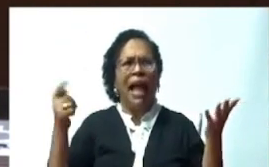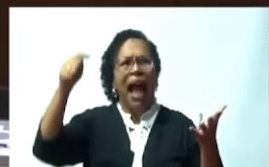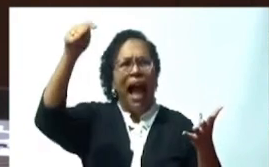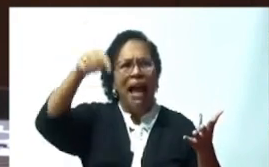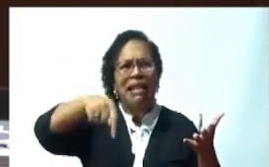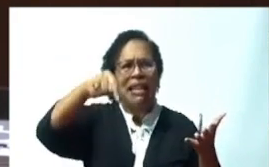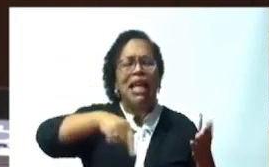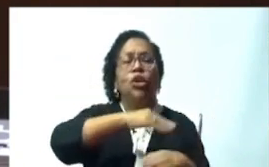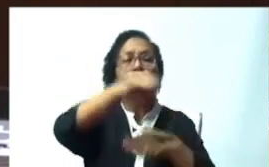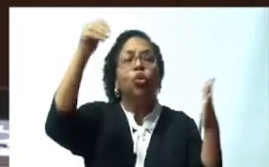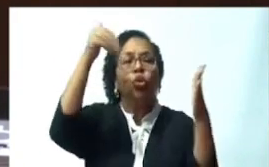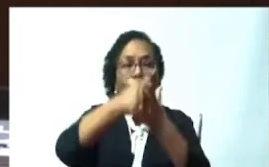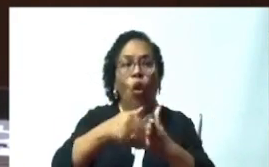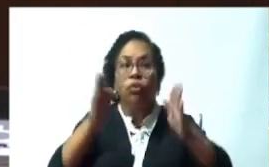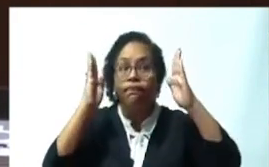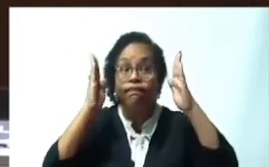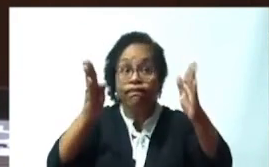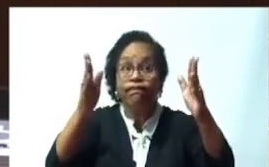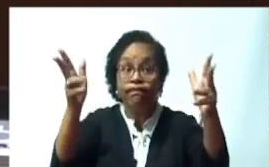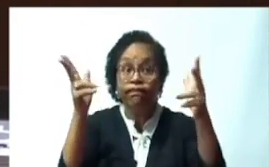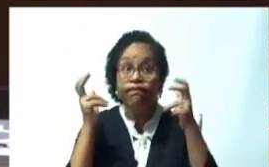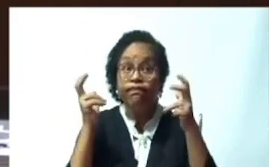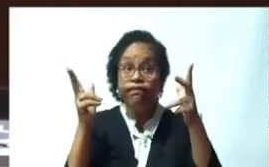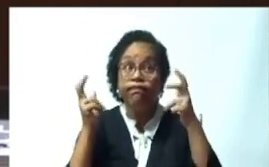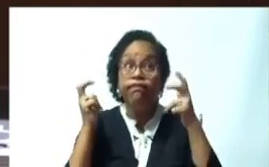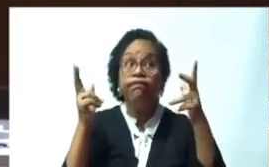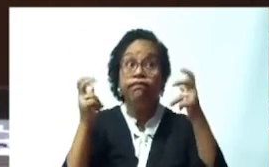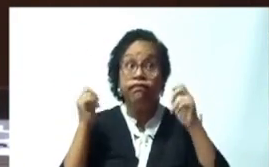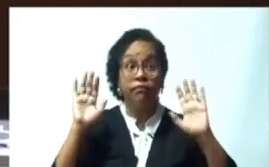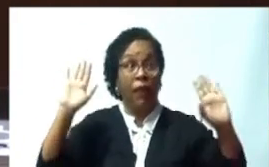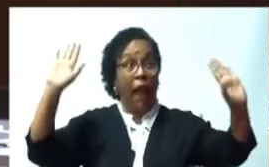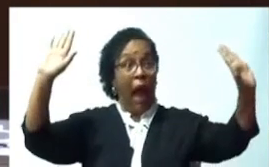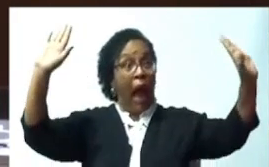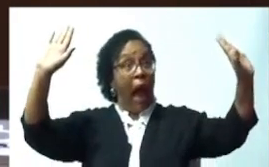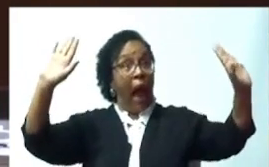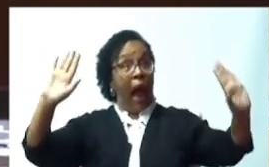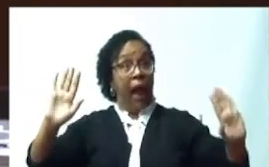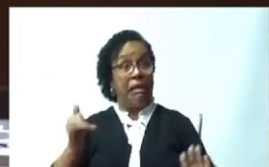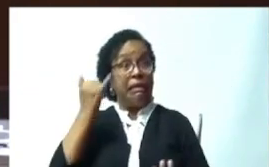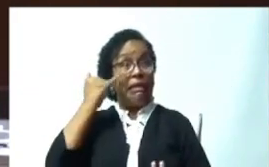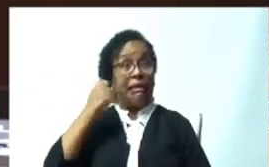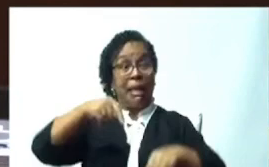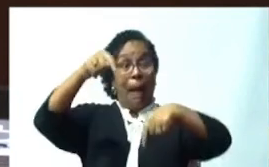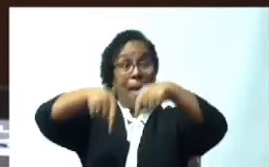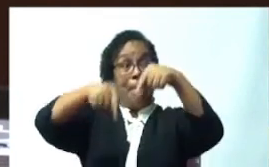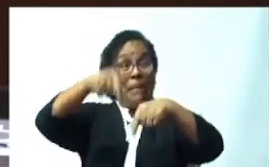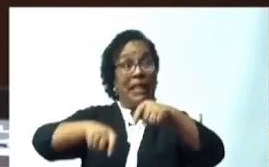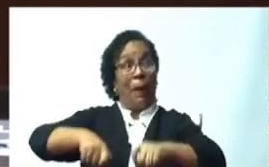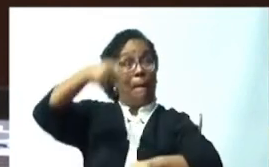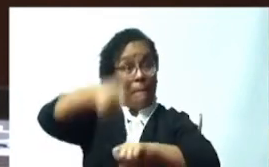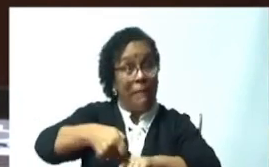aquí a todos se le escucha. Ay, si le pisan un callo,